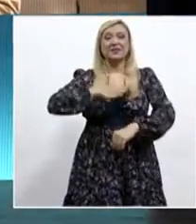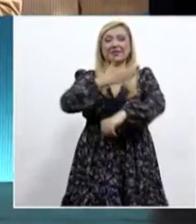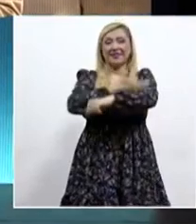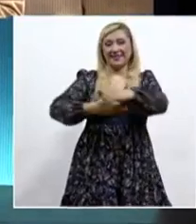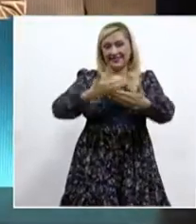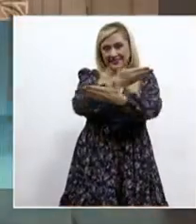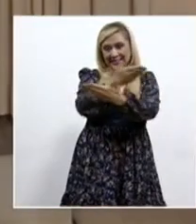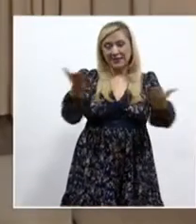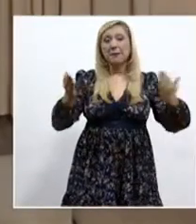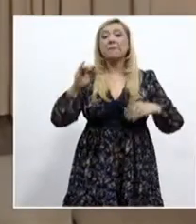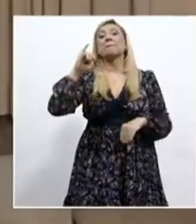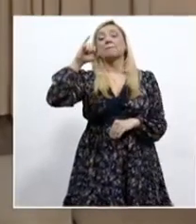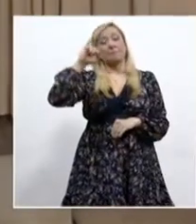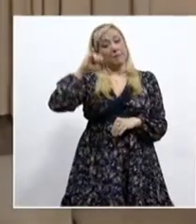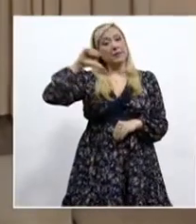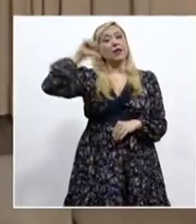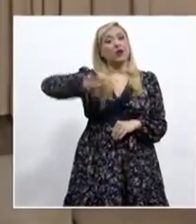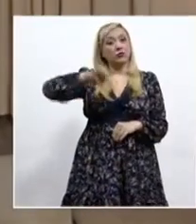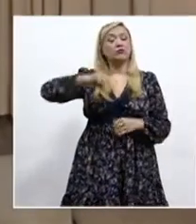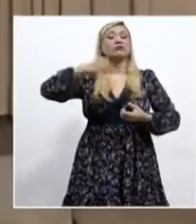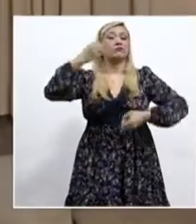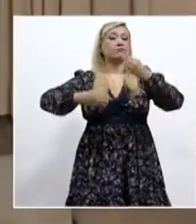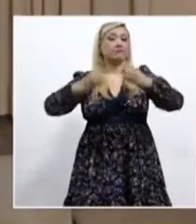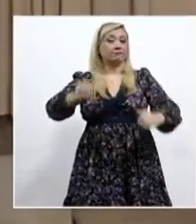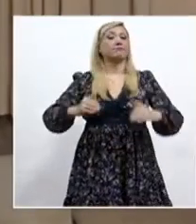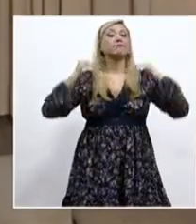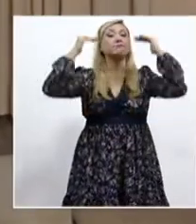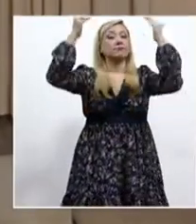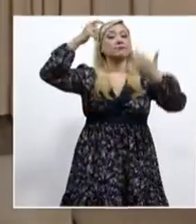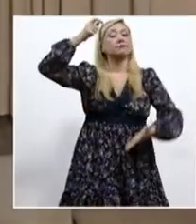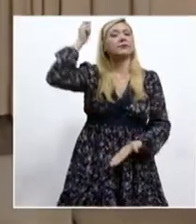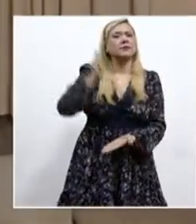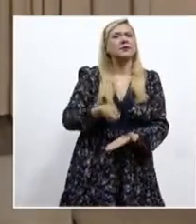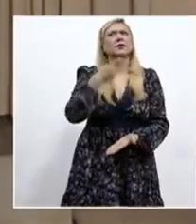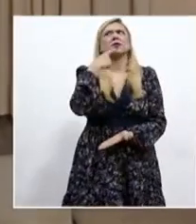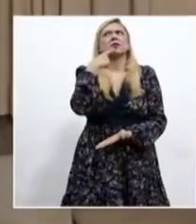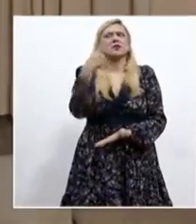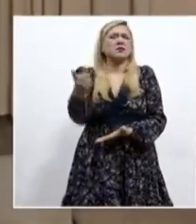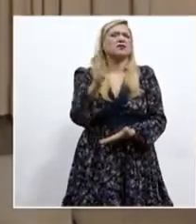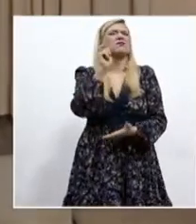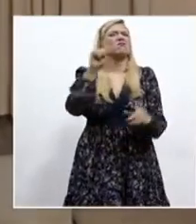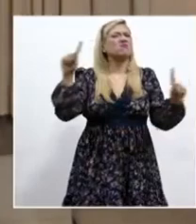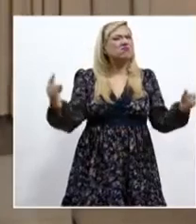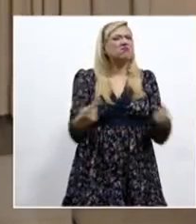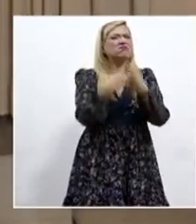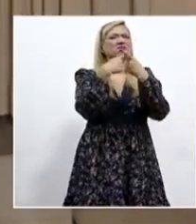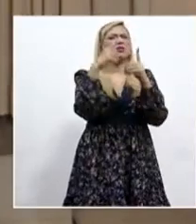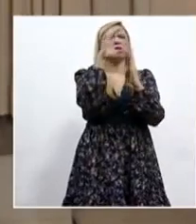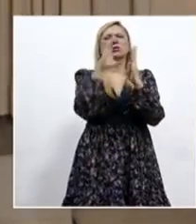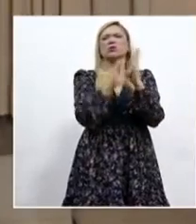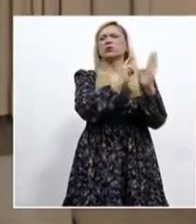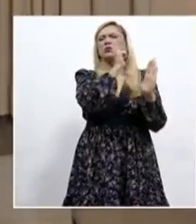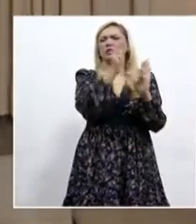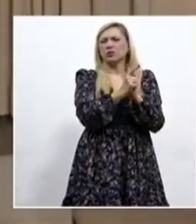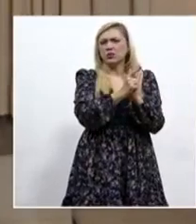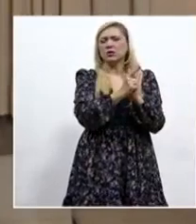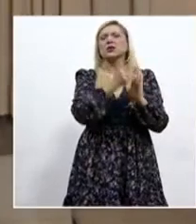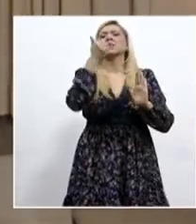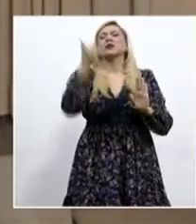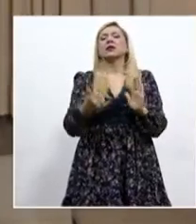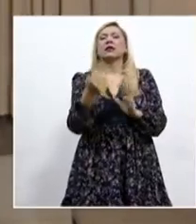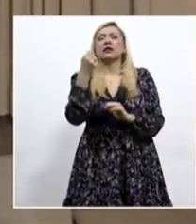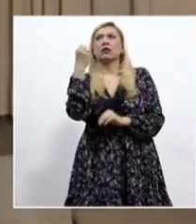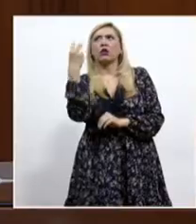personas que siguen esta transmisión. El Pleno de la Suprema Corte de Justicia resolvió una controversia constitucional y dos